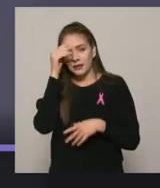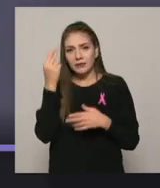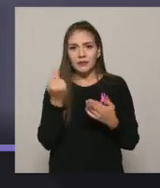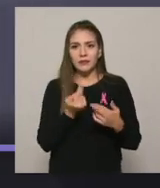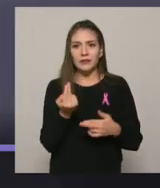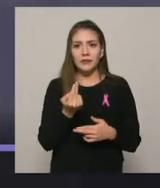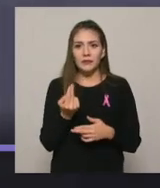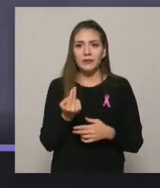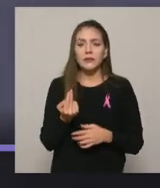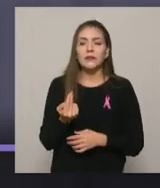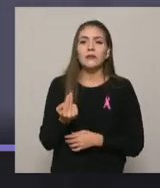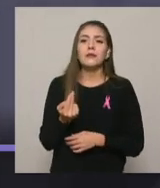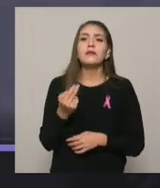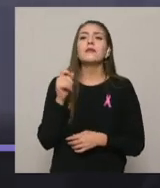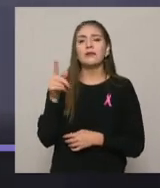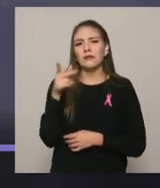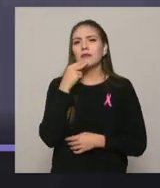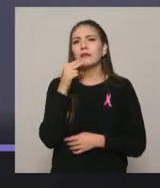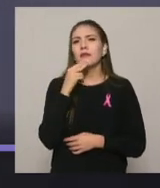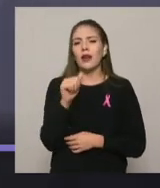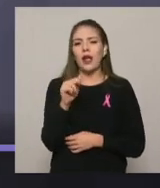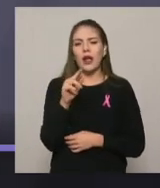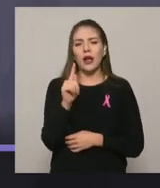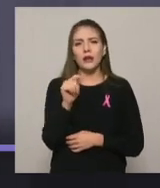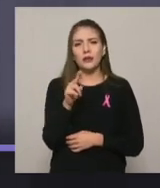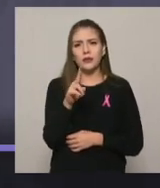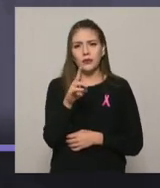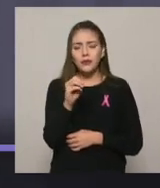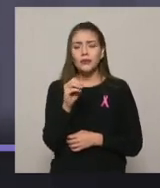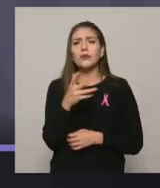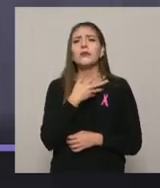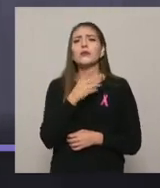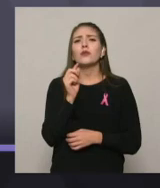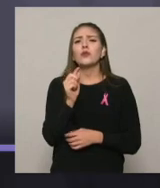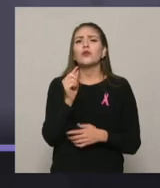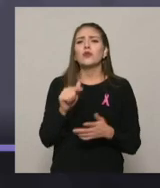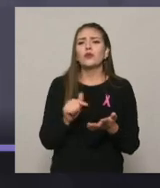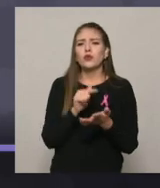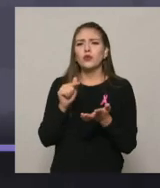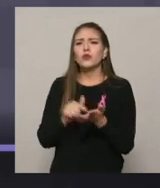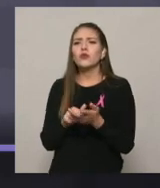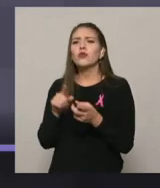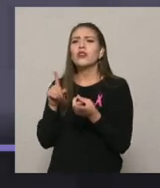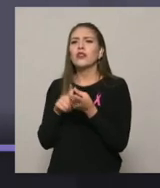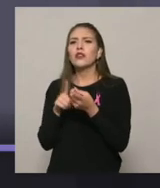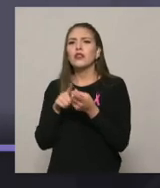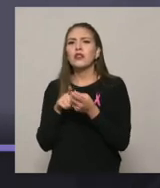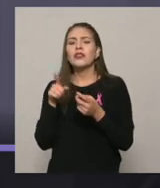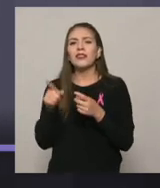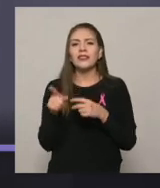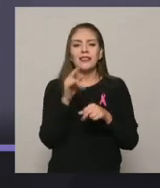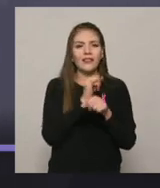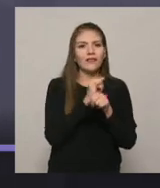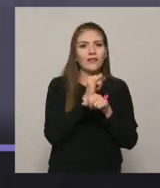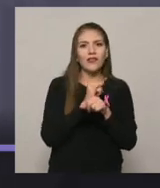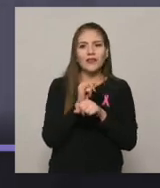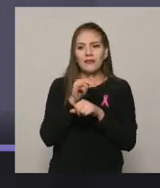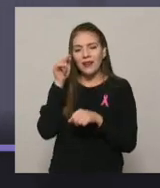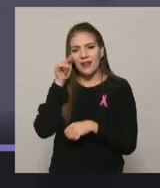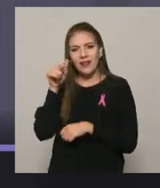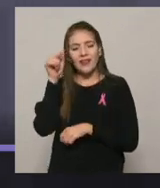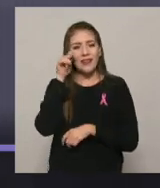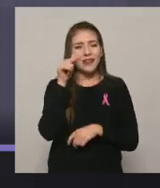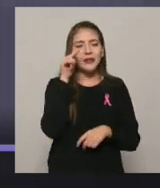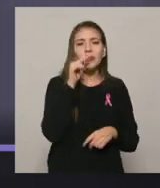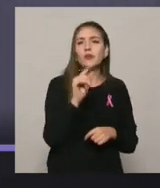Desafortunadamente, como dice Arturo, hay pocos espacios donde sacar la información que se está encontrando, pero también creo